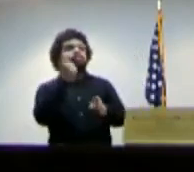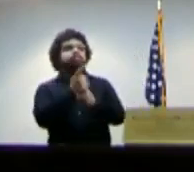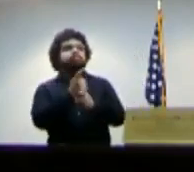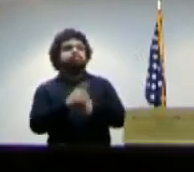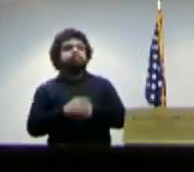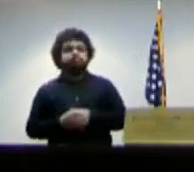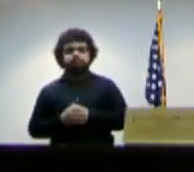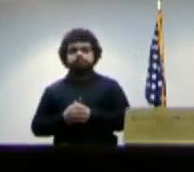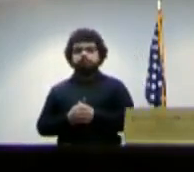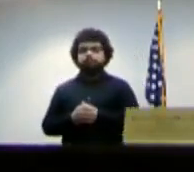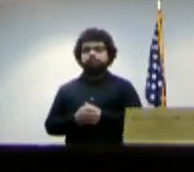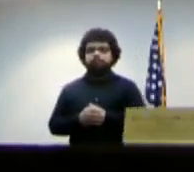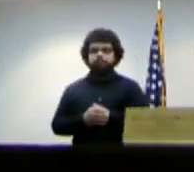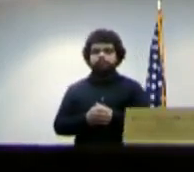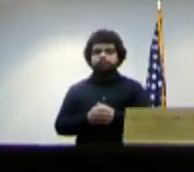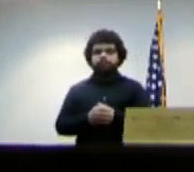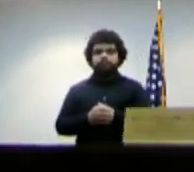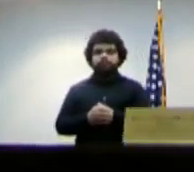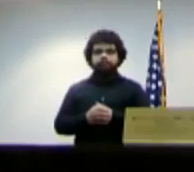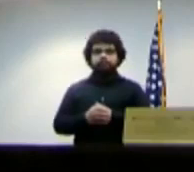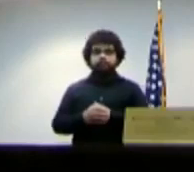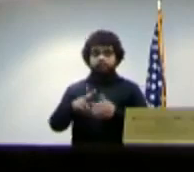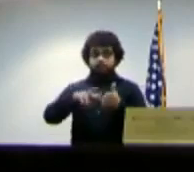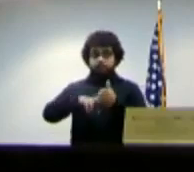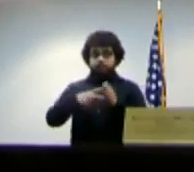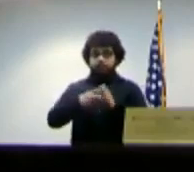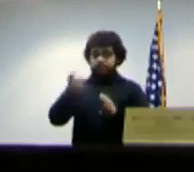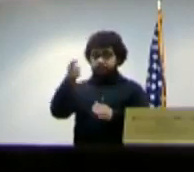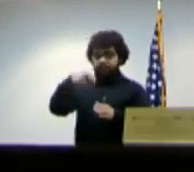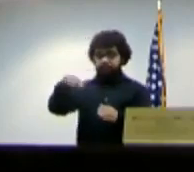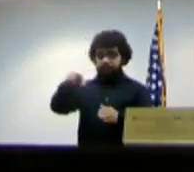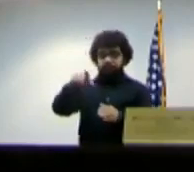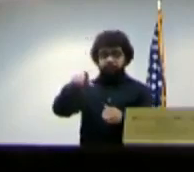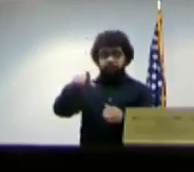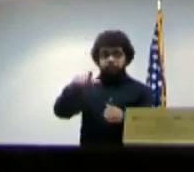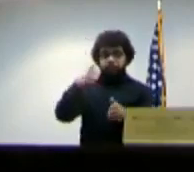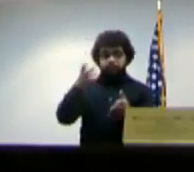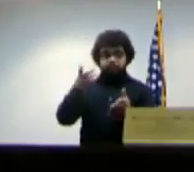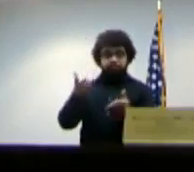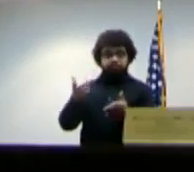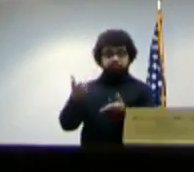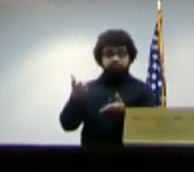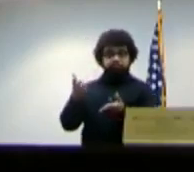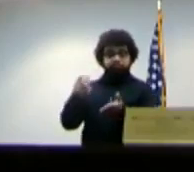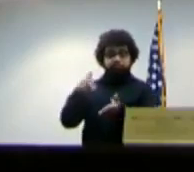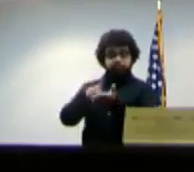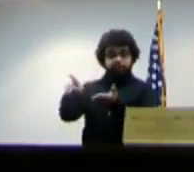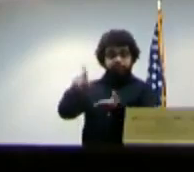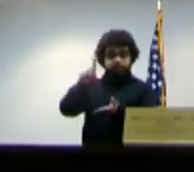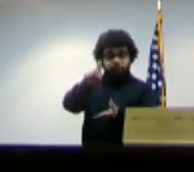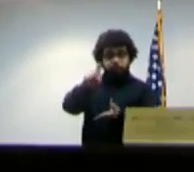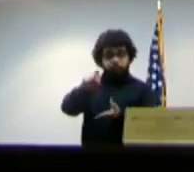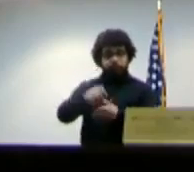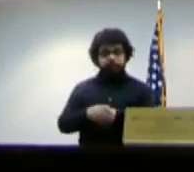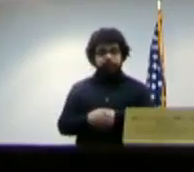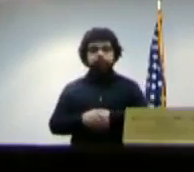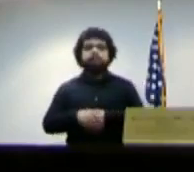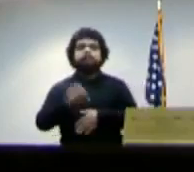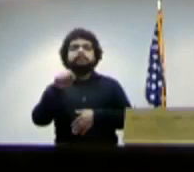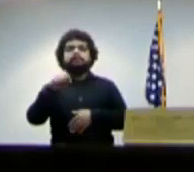¿Y ellos están supliendo esa parte de su contrato? Sí, están proveyendo los